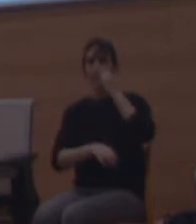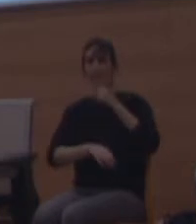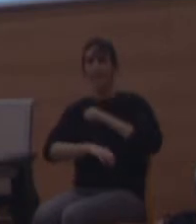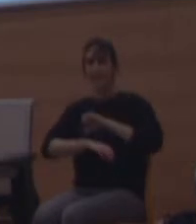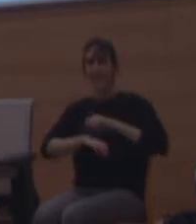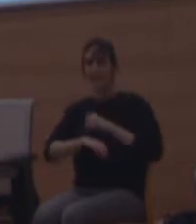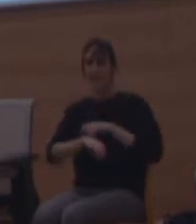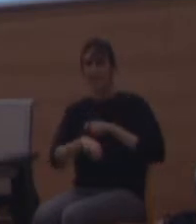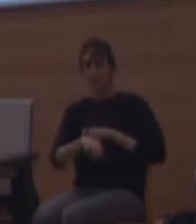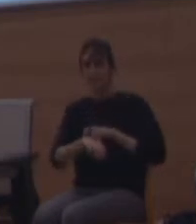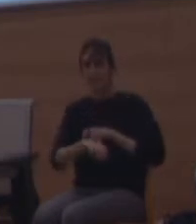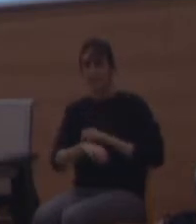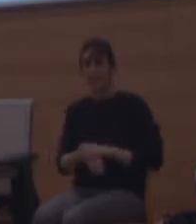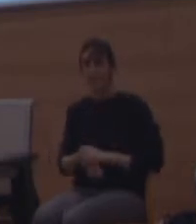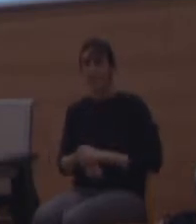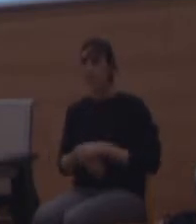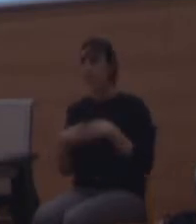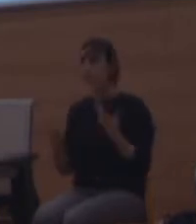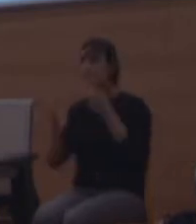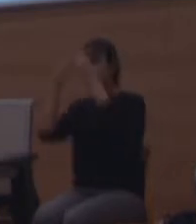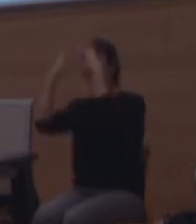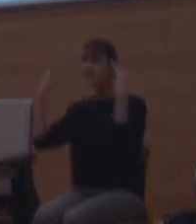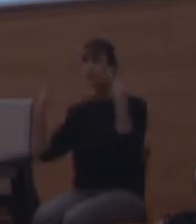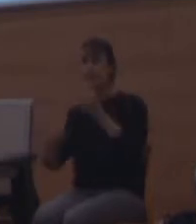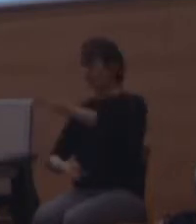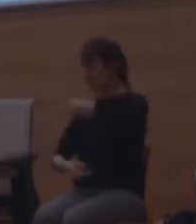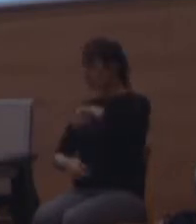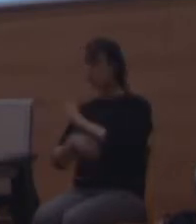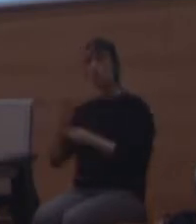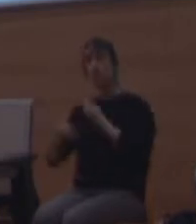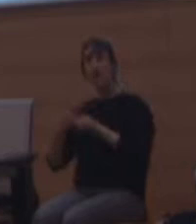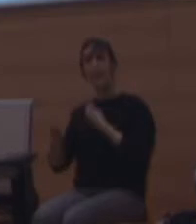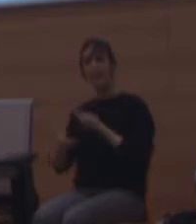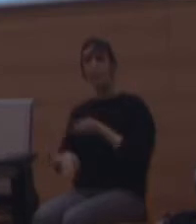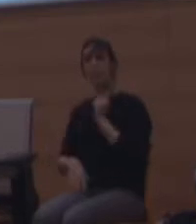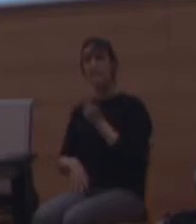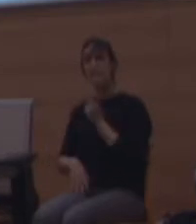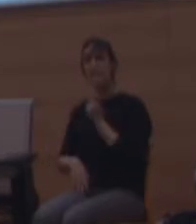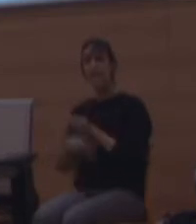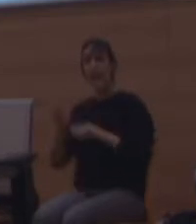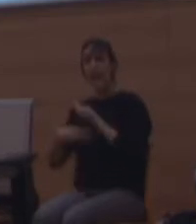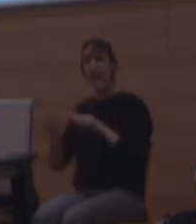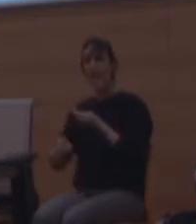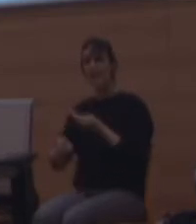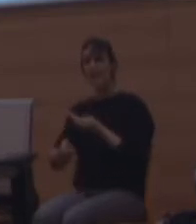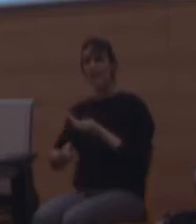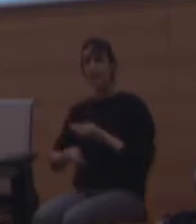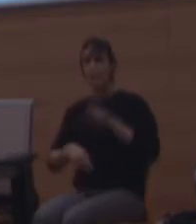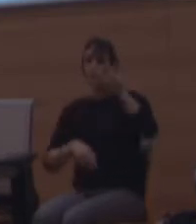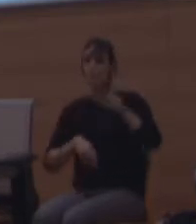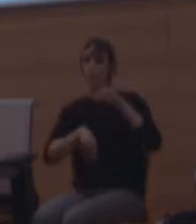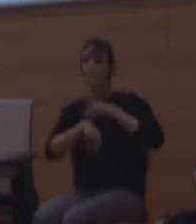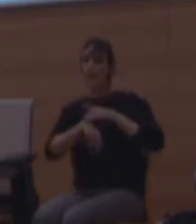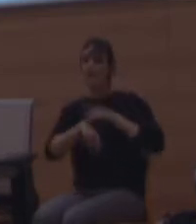¿Y qué es lo que hacemos en enfermería? Pues lo que solemos hacer en enfermería es una exploración de nuestros